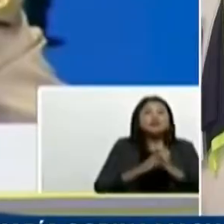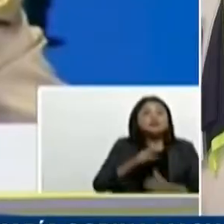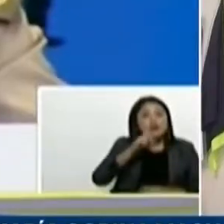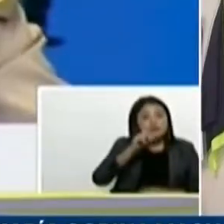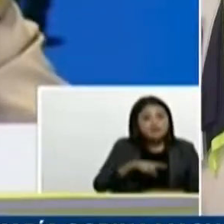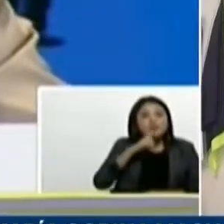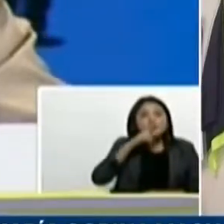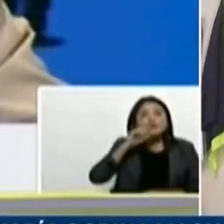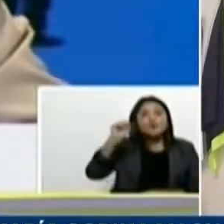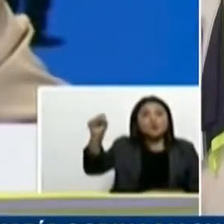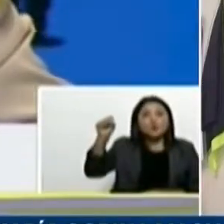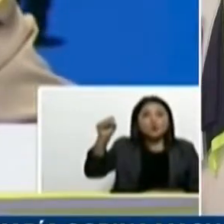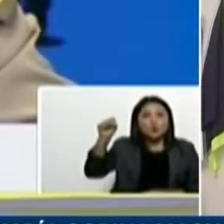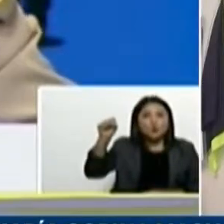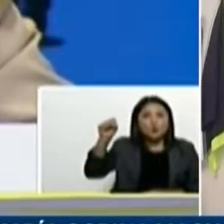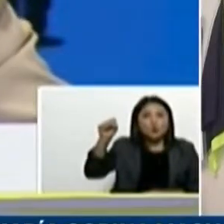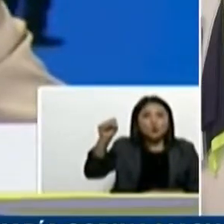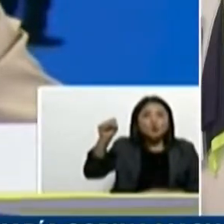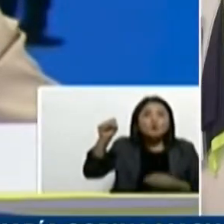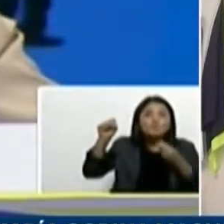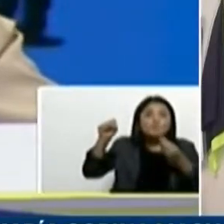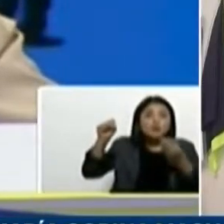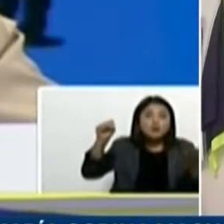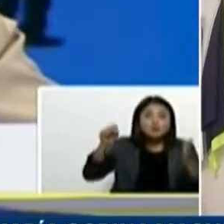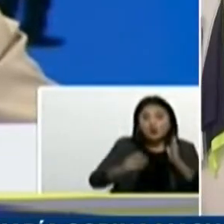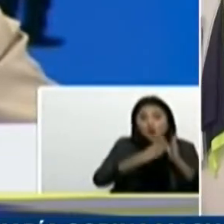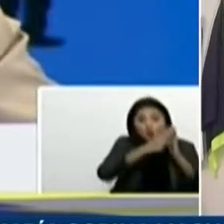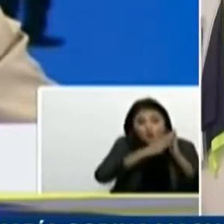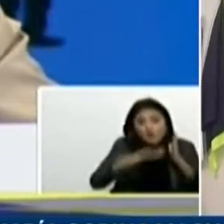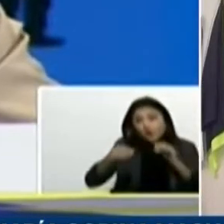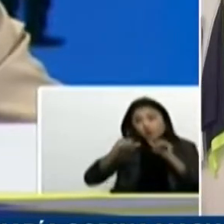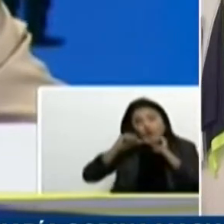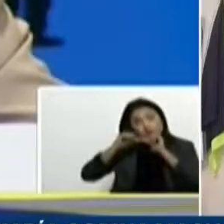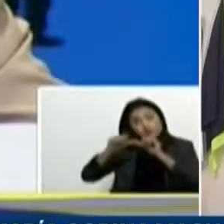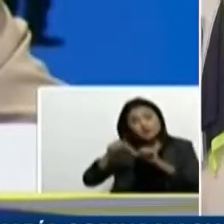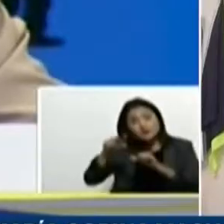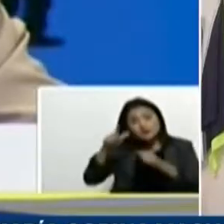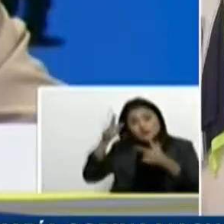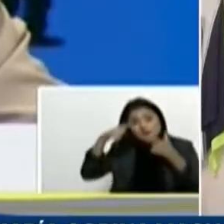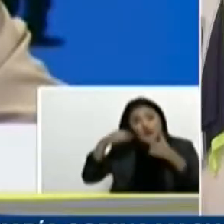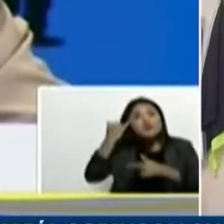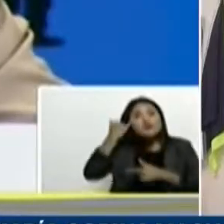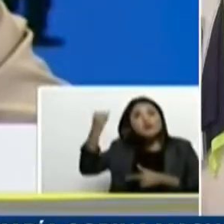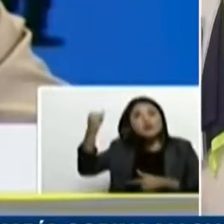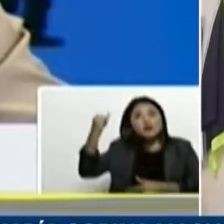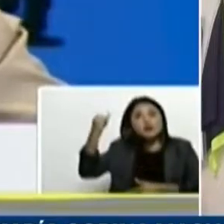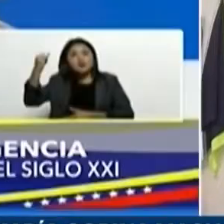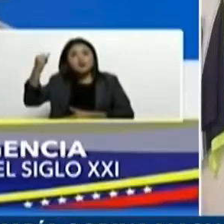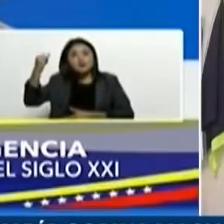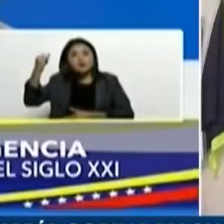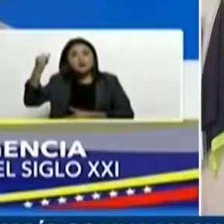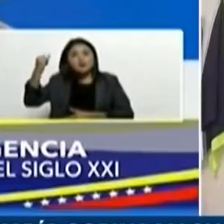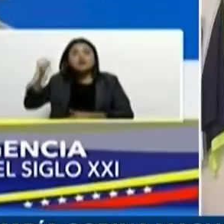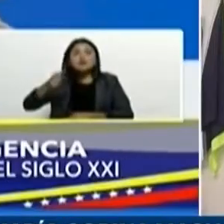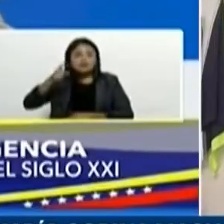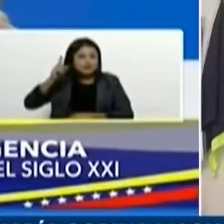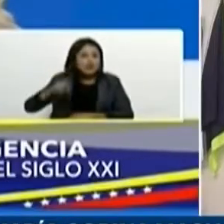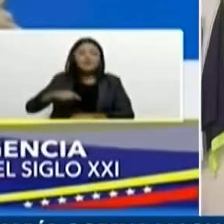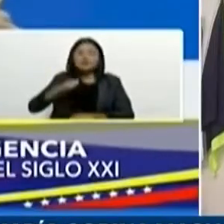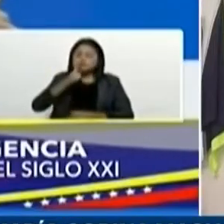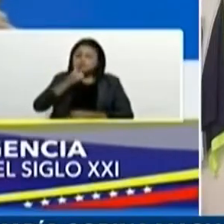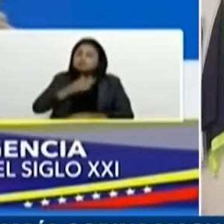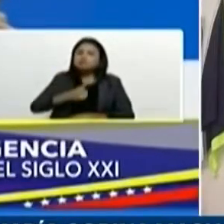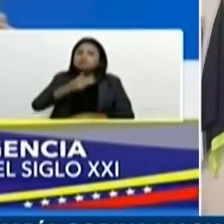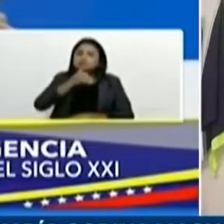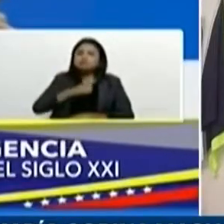como tantos millones de venezolanos. Pues eso es muy duro oírlo por parte de una mujer,